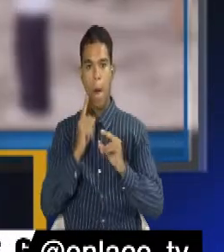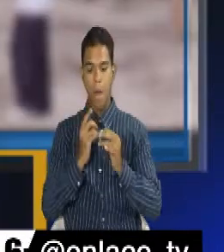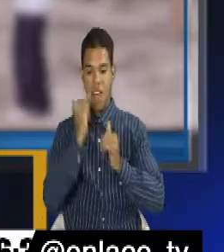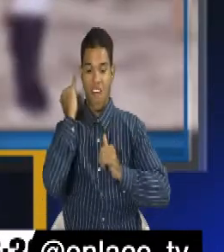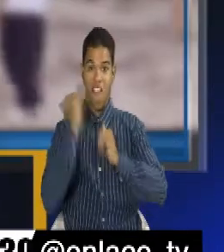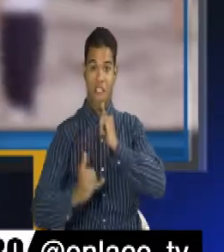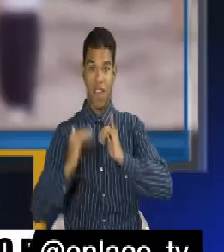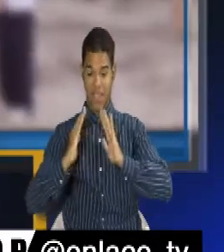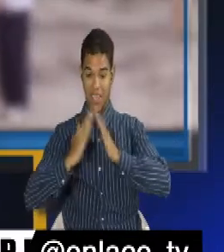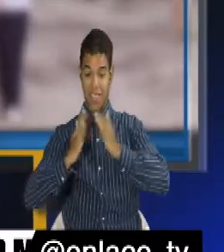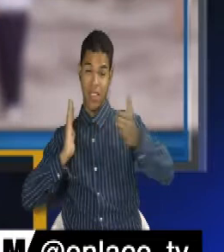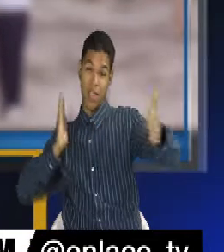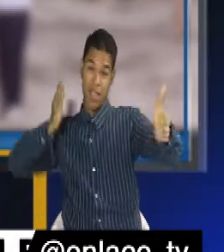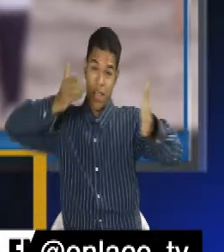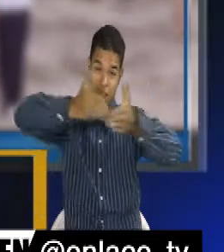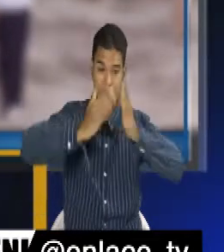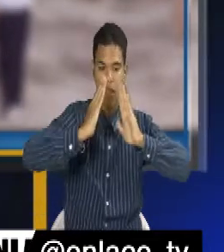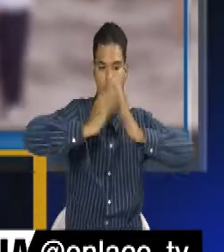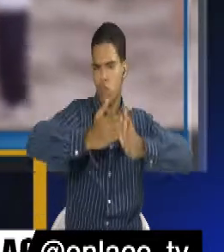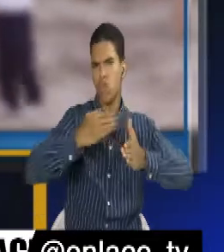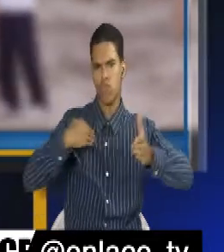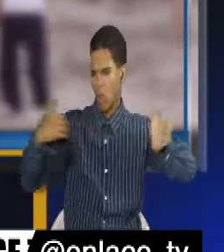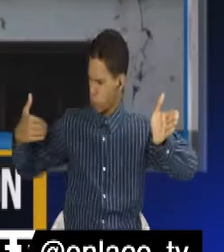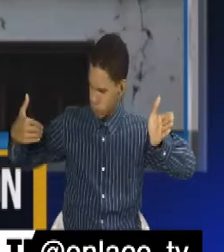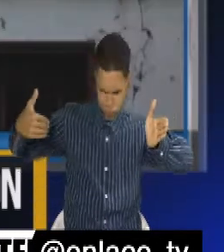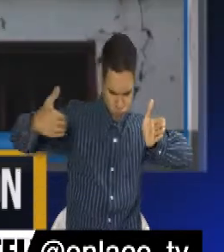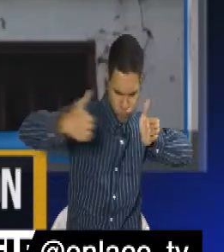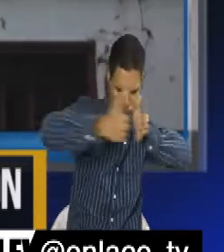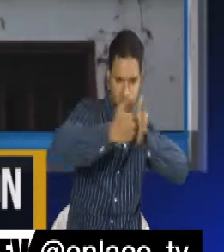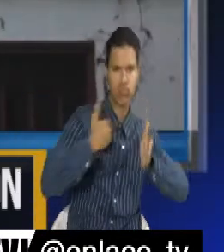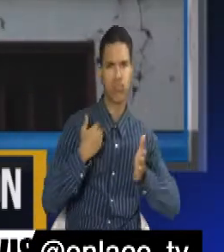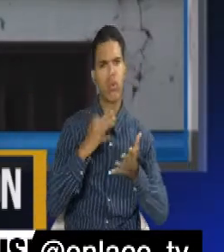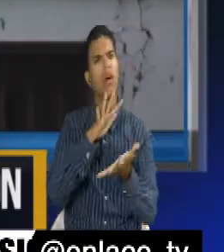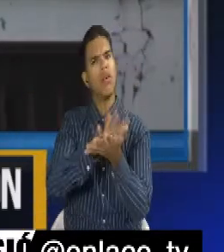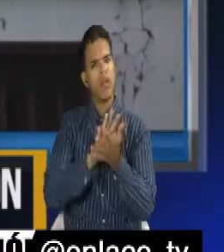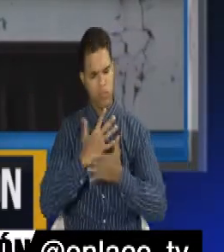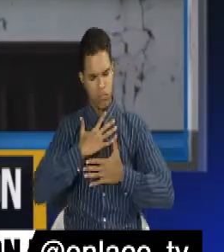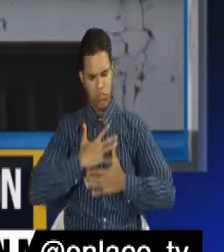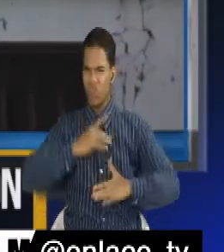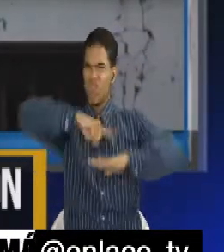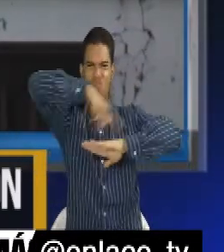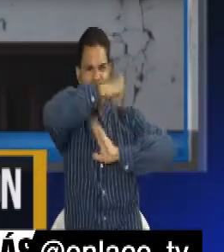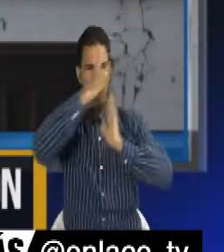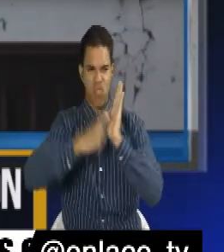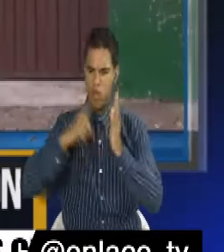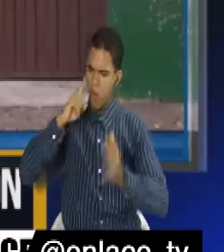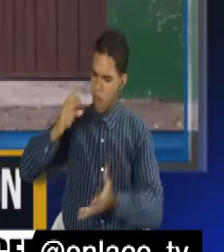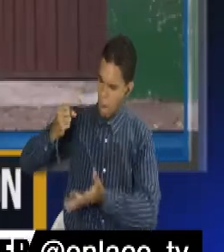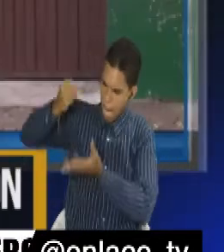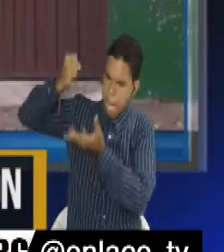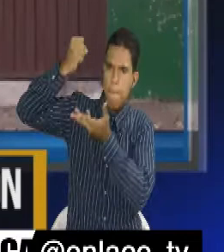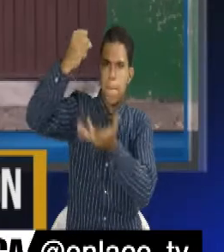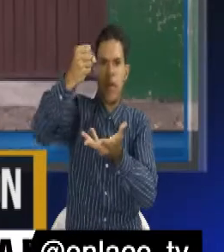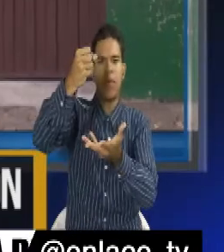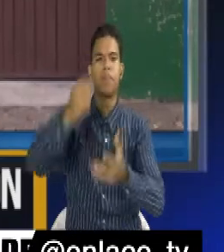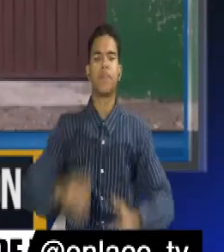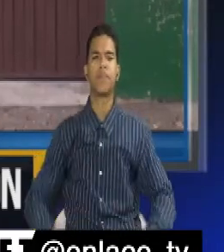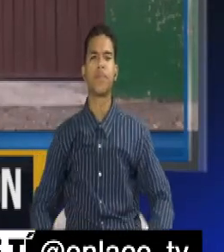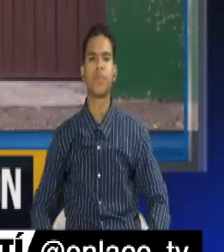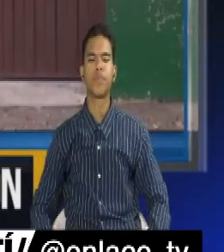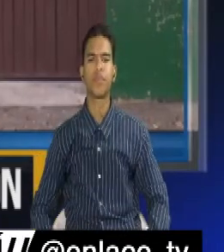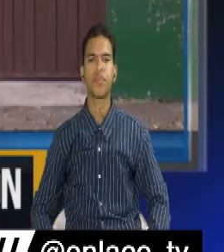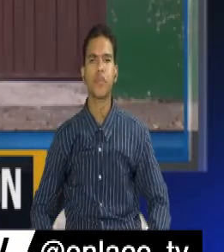esto aseguraríamos el final de año y entonces ya tendríamos todo el recurso para finalizar el año escolar. Todos